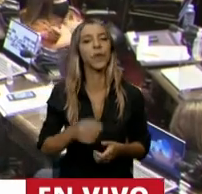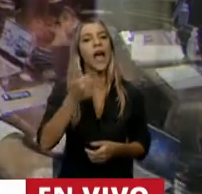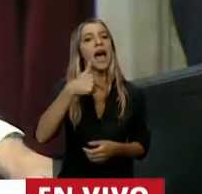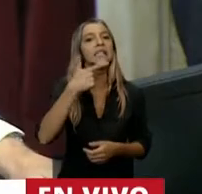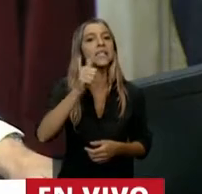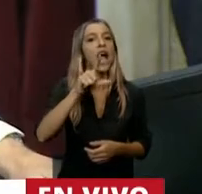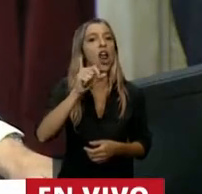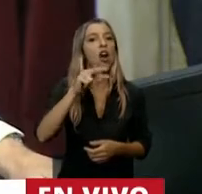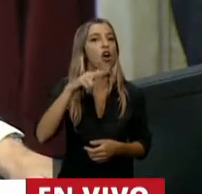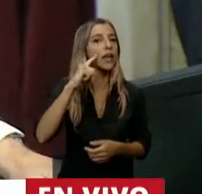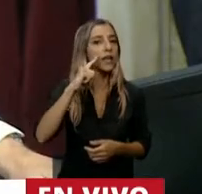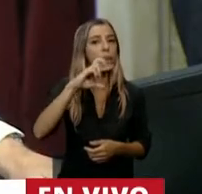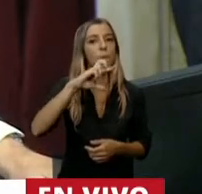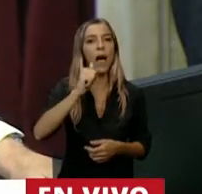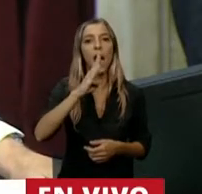Anzaloni Pablo,